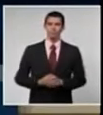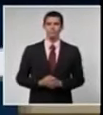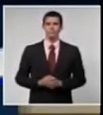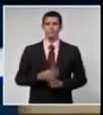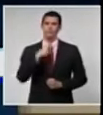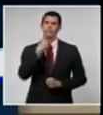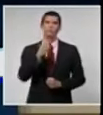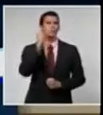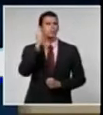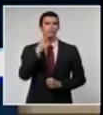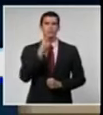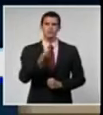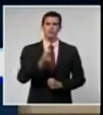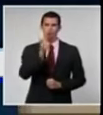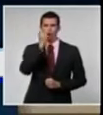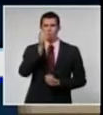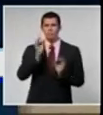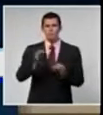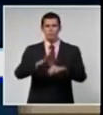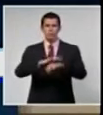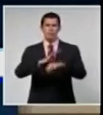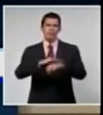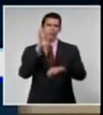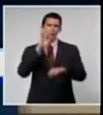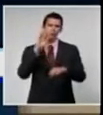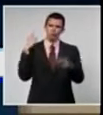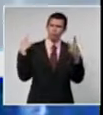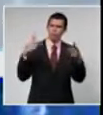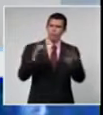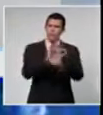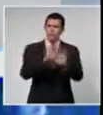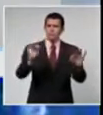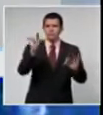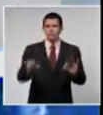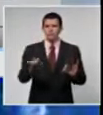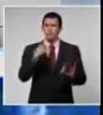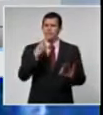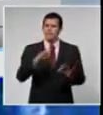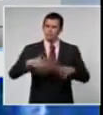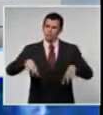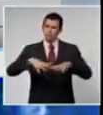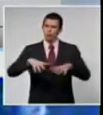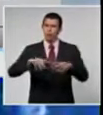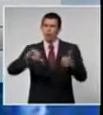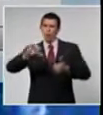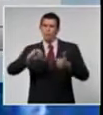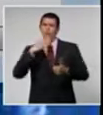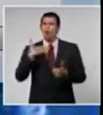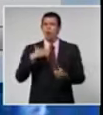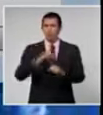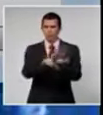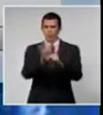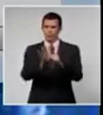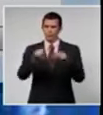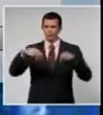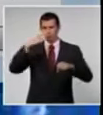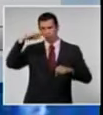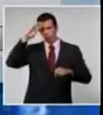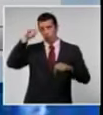de Salud Pública, actualizó como cada mañana en conferencia de prensa la situación de la COVID-19 en Cuba, hoy con 4